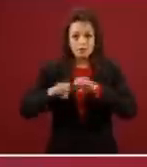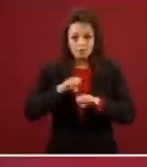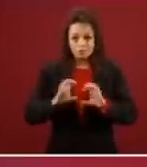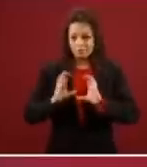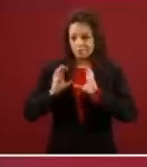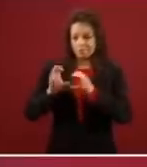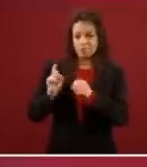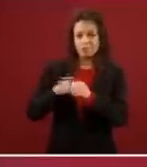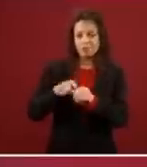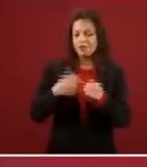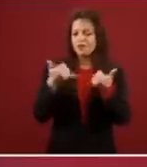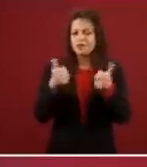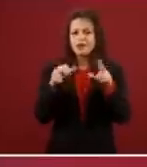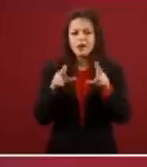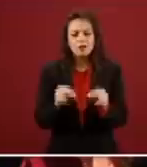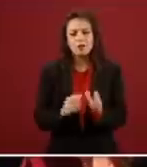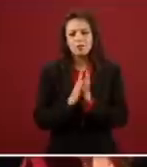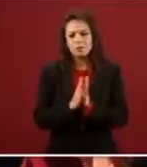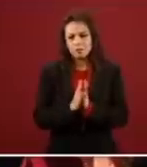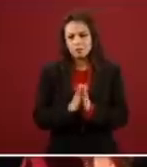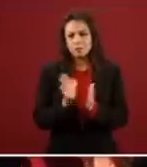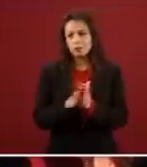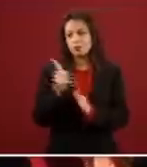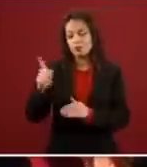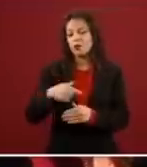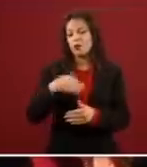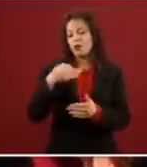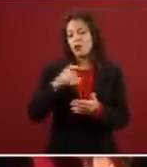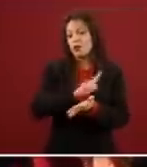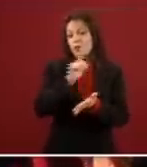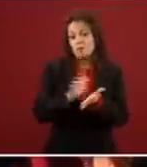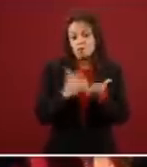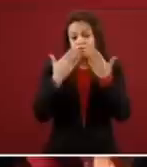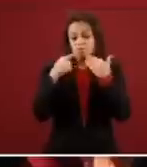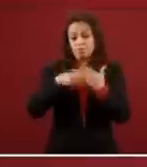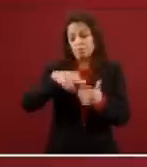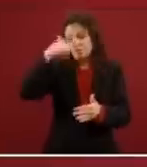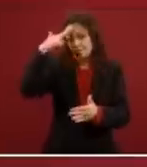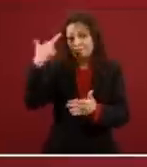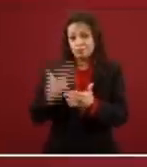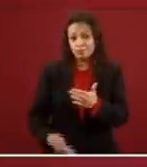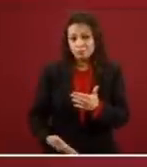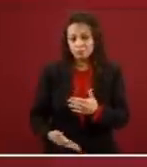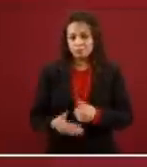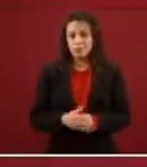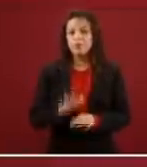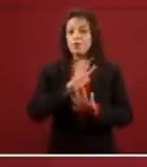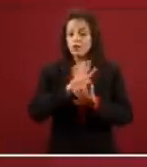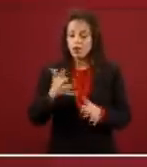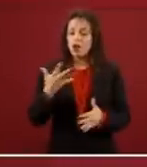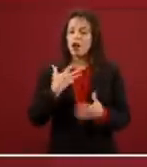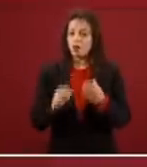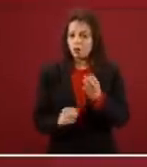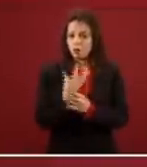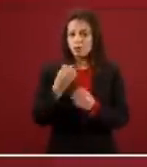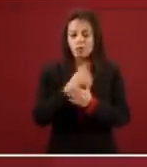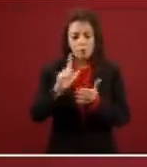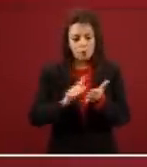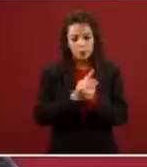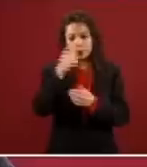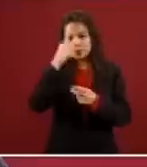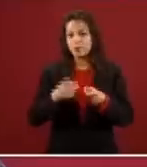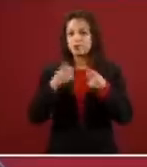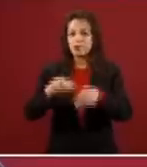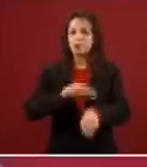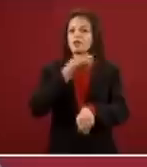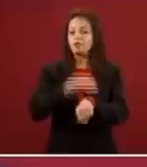que dejen de prestar este servicio ilegal. Sí hay sanciones, esto ya cambió, este es uno de los principios de